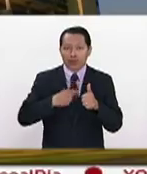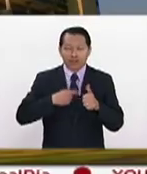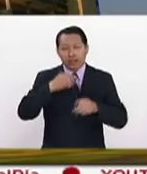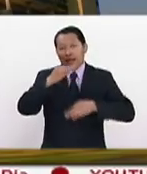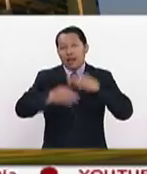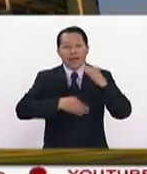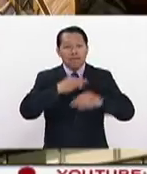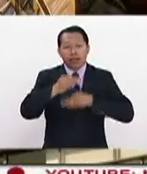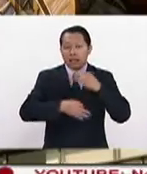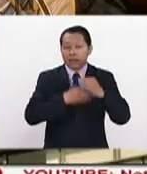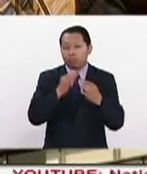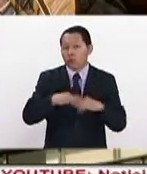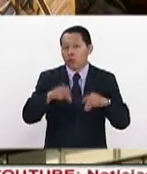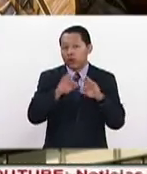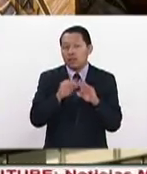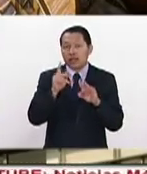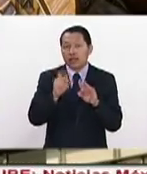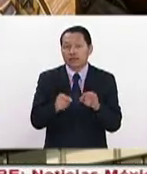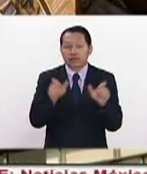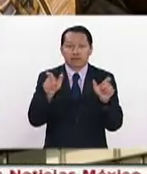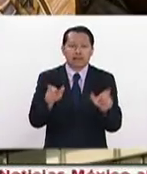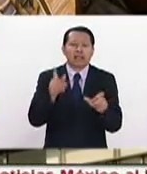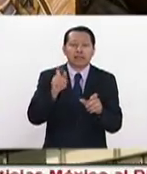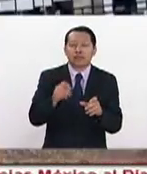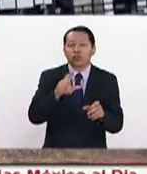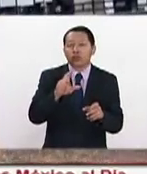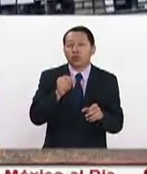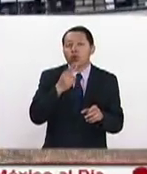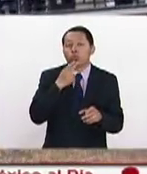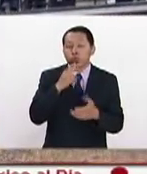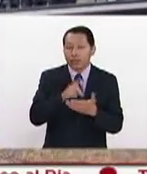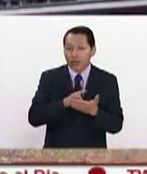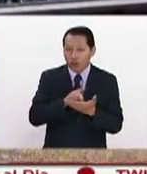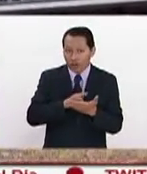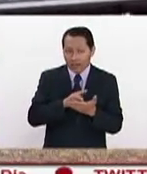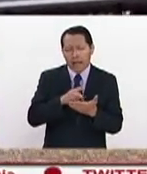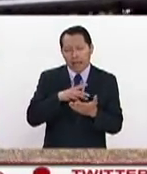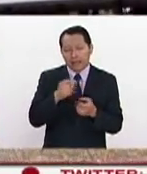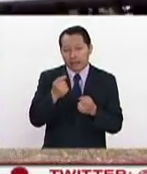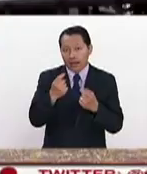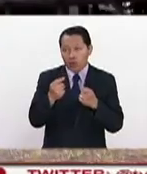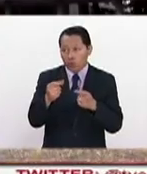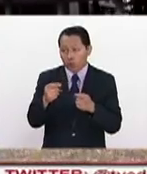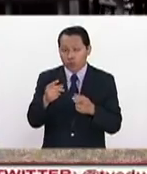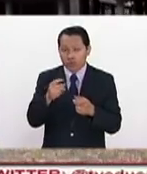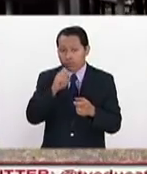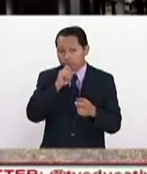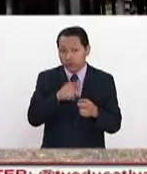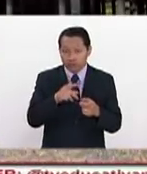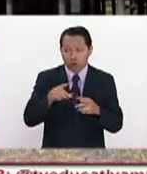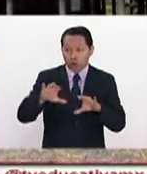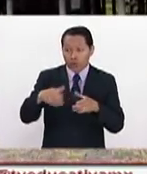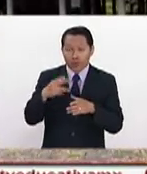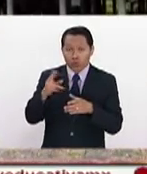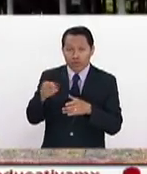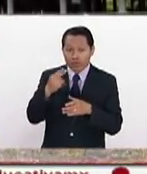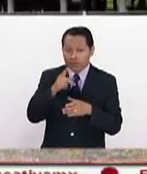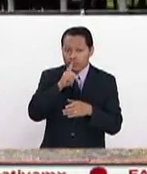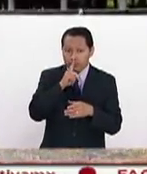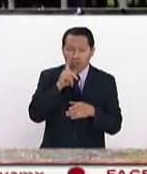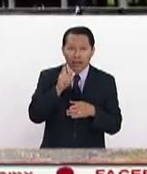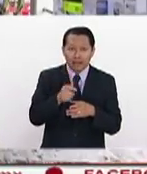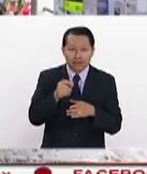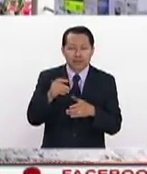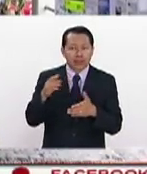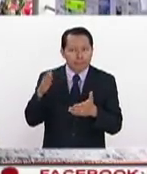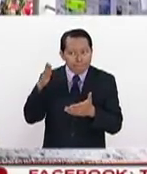muy importante de prevención al consumo de las drogas. Ahora, hay muchos consumidores, Pati, que no son tampoco de la comunidad universitaria y que llegan